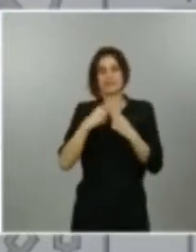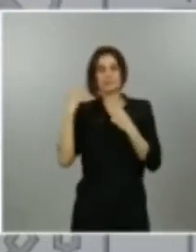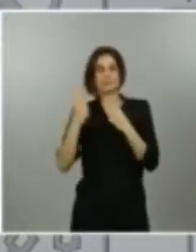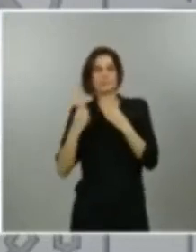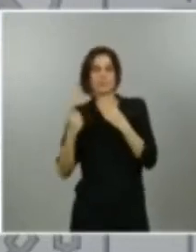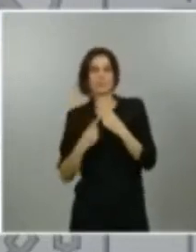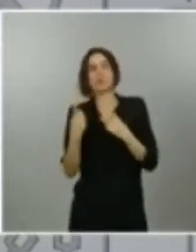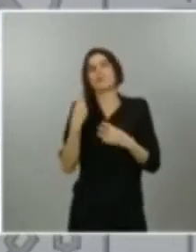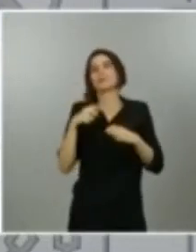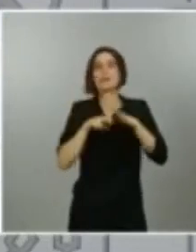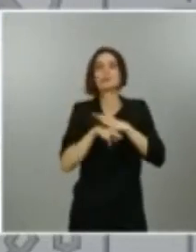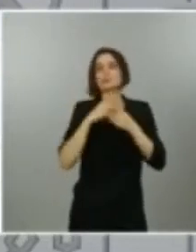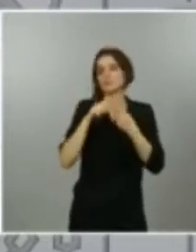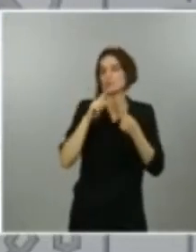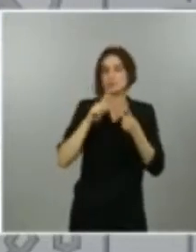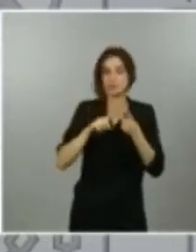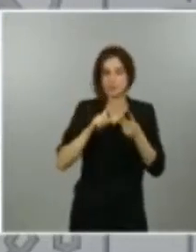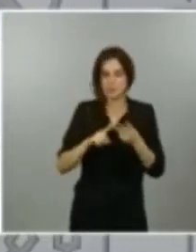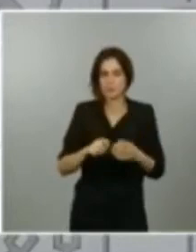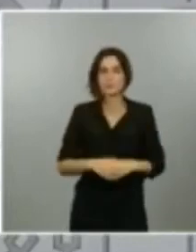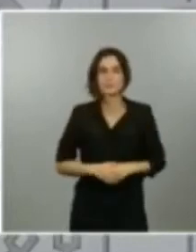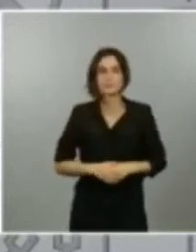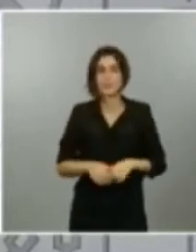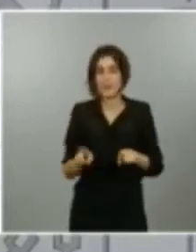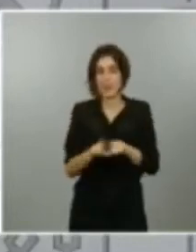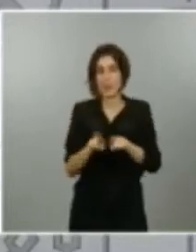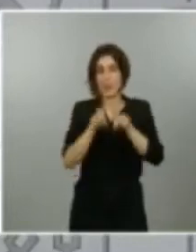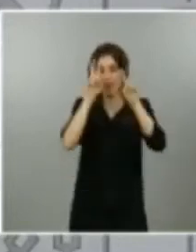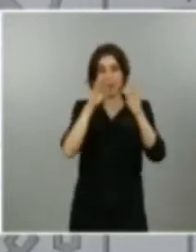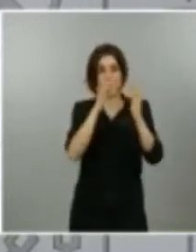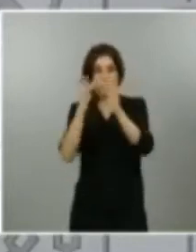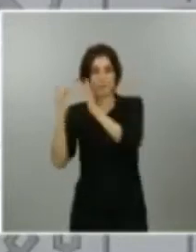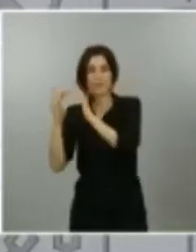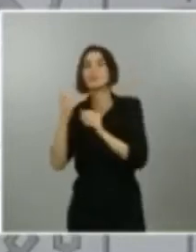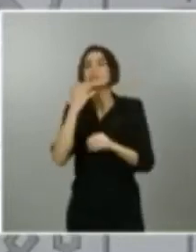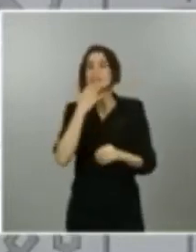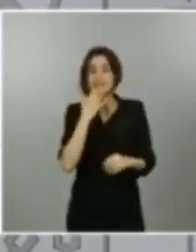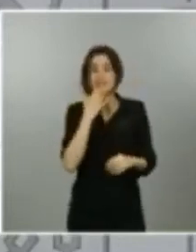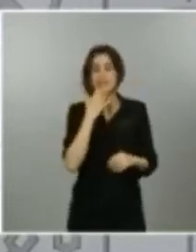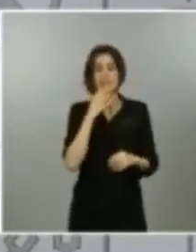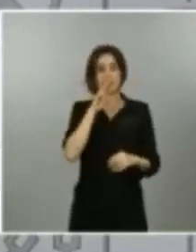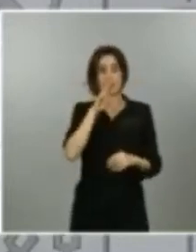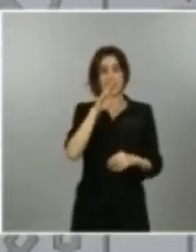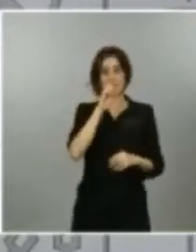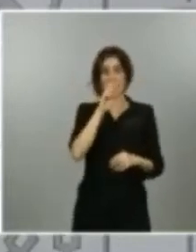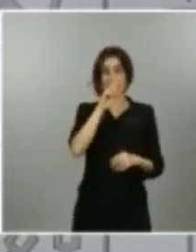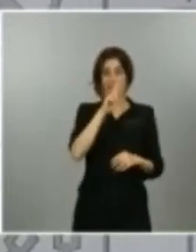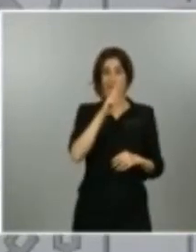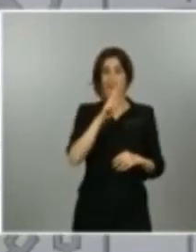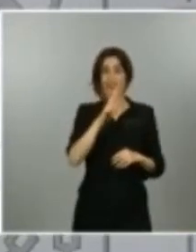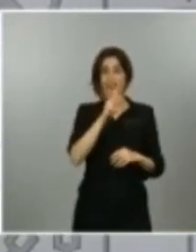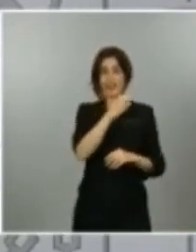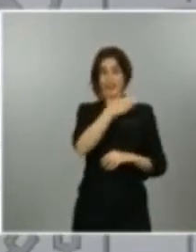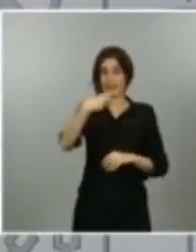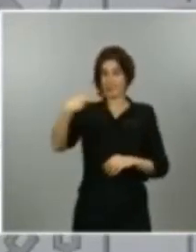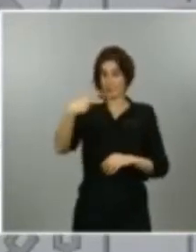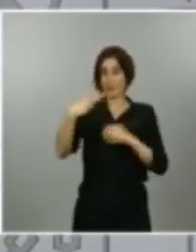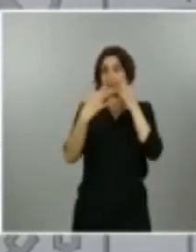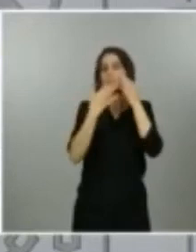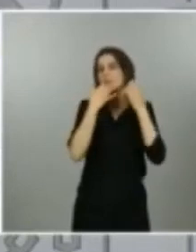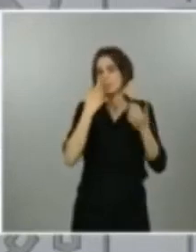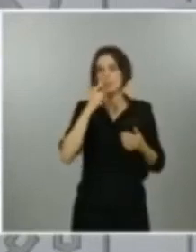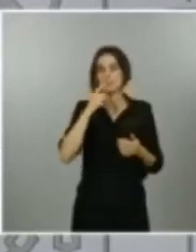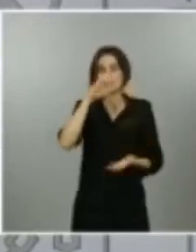los resultados de pcr si en atención primaria se tienen que tomar muestras de pacientes sospechosos se tienen que establecer y